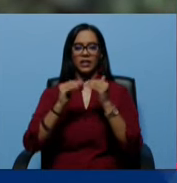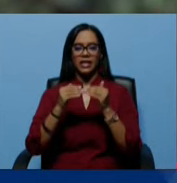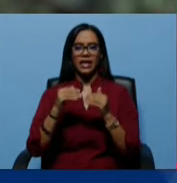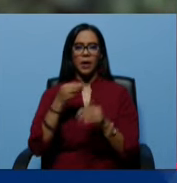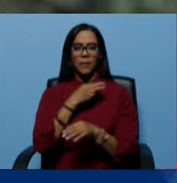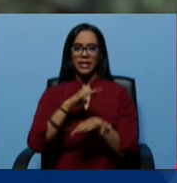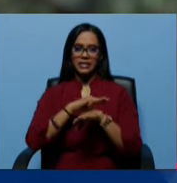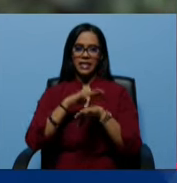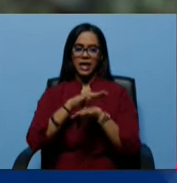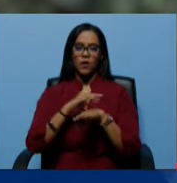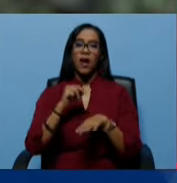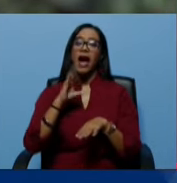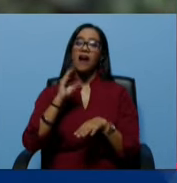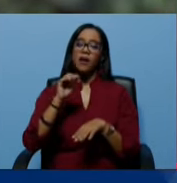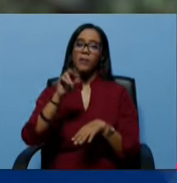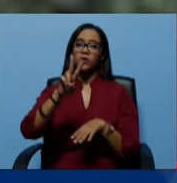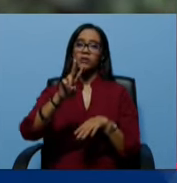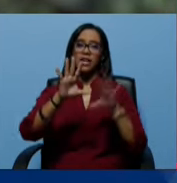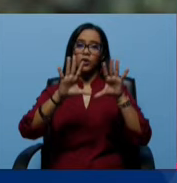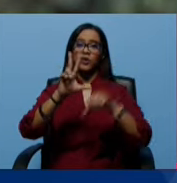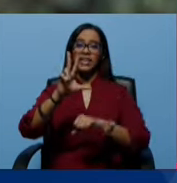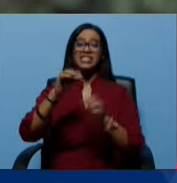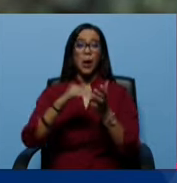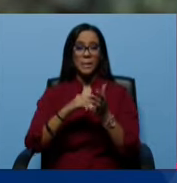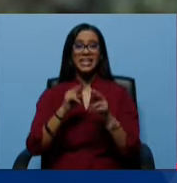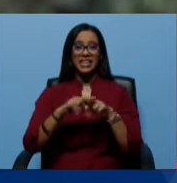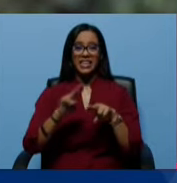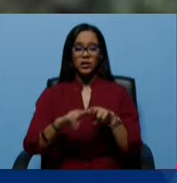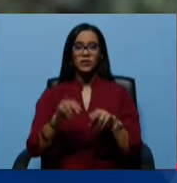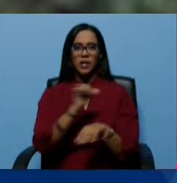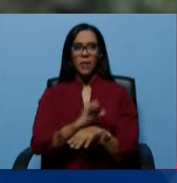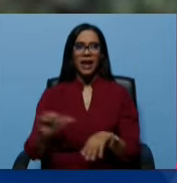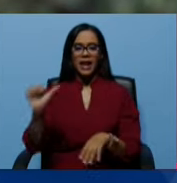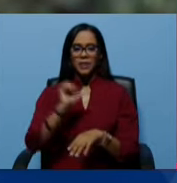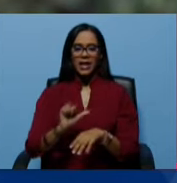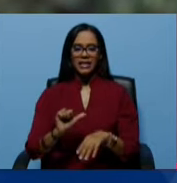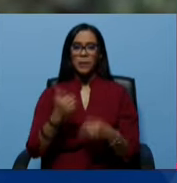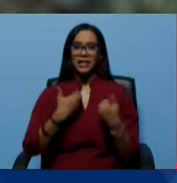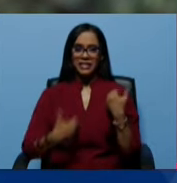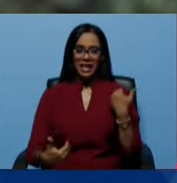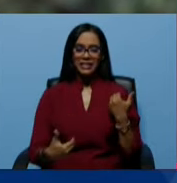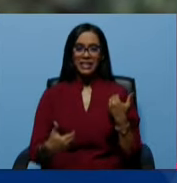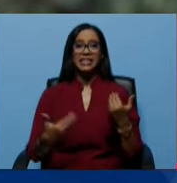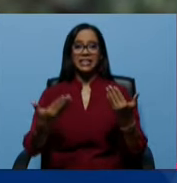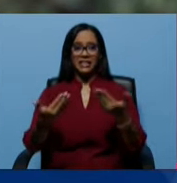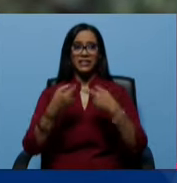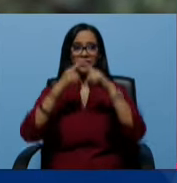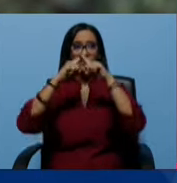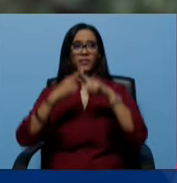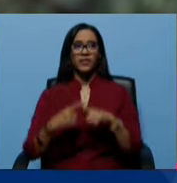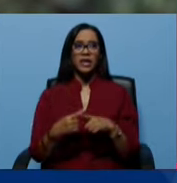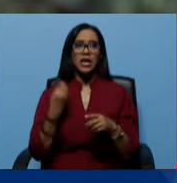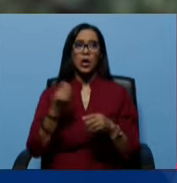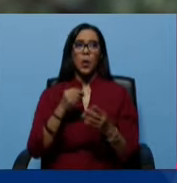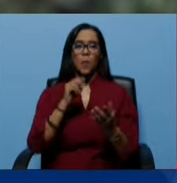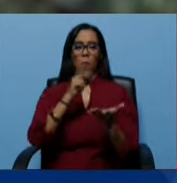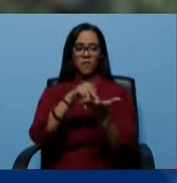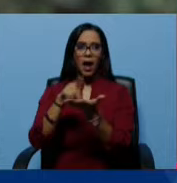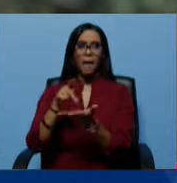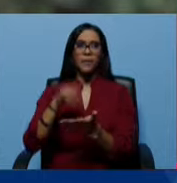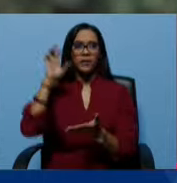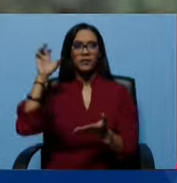nosotros hablamos de 213,000 niños, semanalmente el presidente recibe la encuesta y cómo vamos por los estados, aumentando